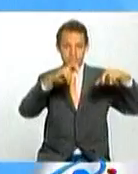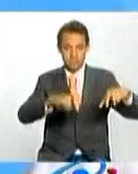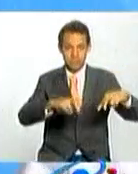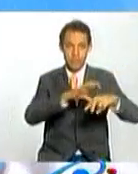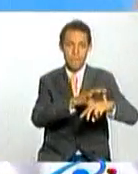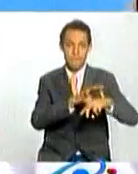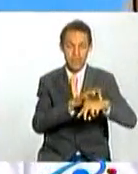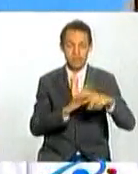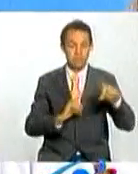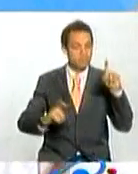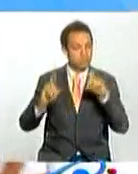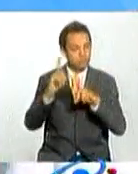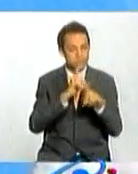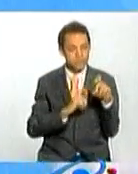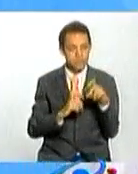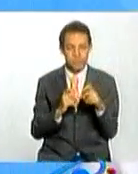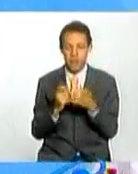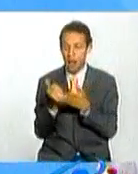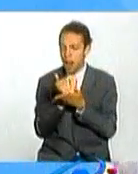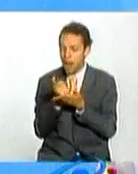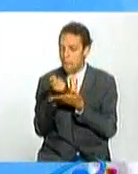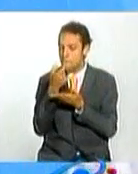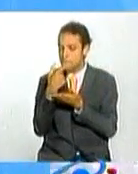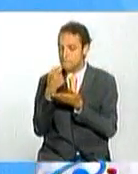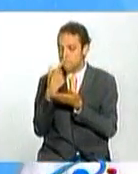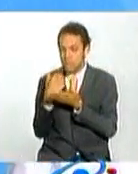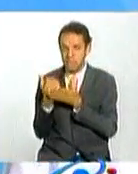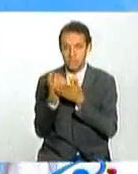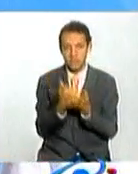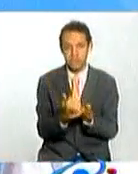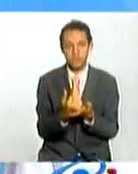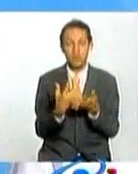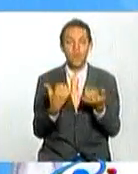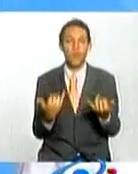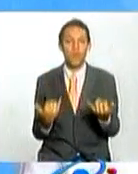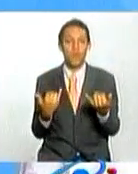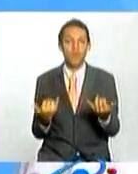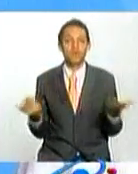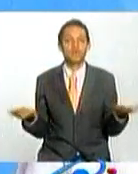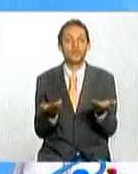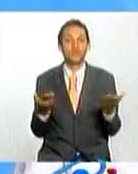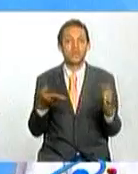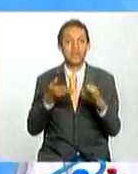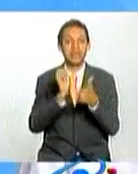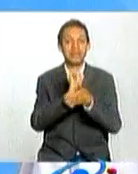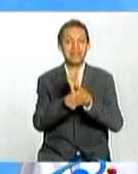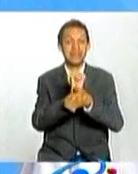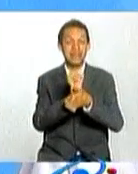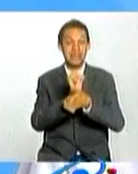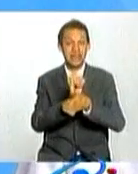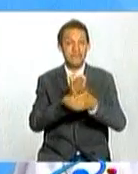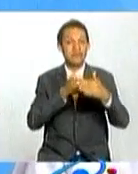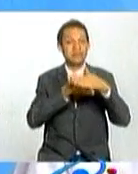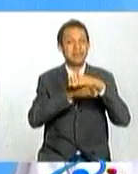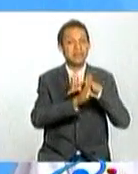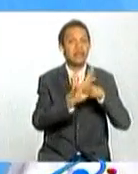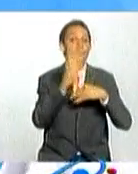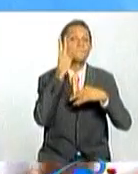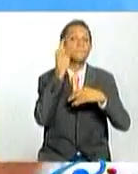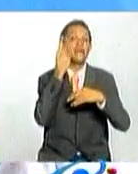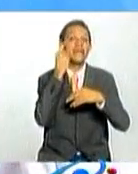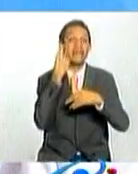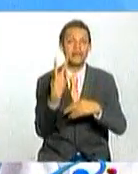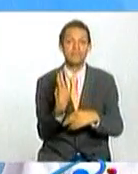de laboratorio. Entonces, lo que nosotros queremos hoy con este programa en directo desde los estudios de Telecafé en Pereira es tratar